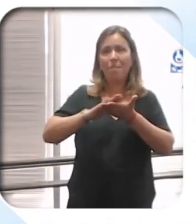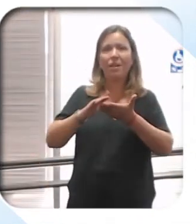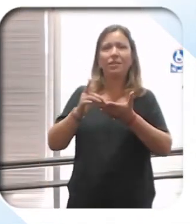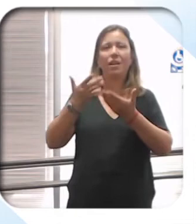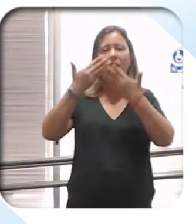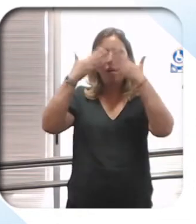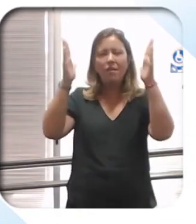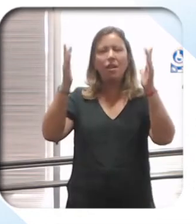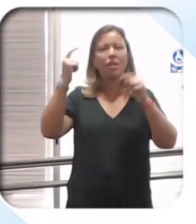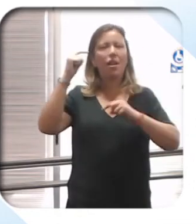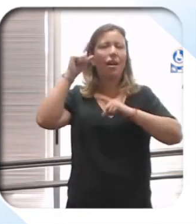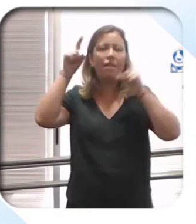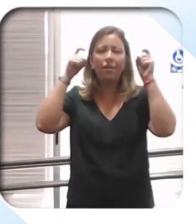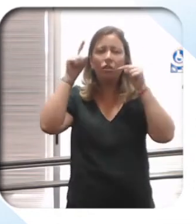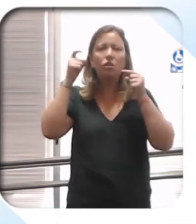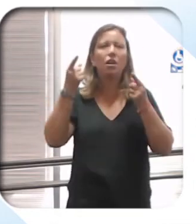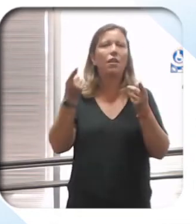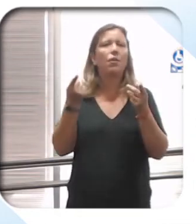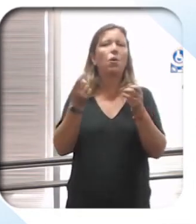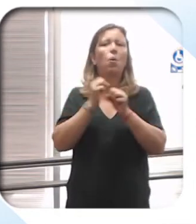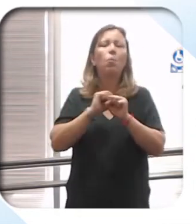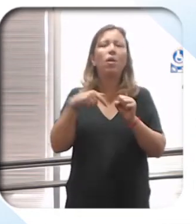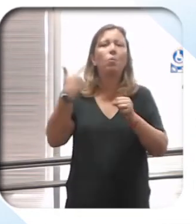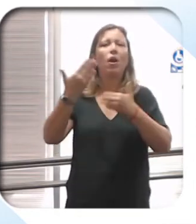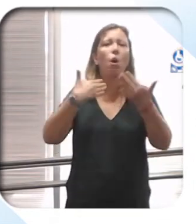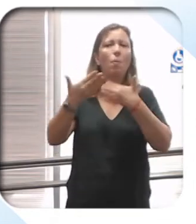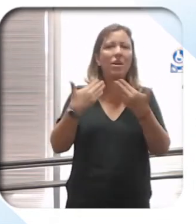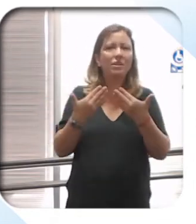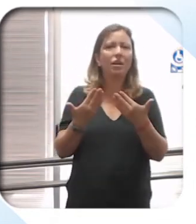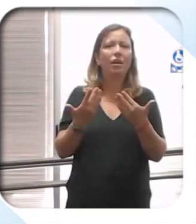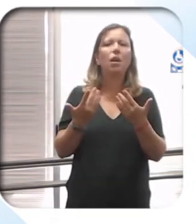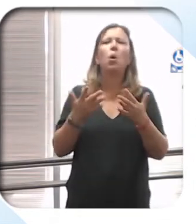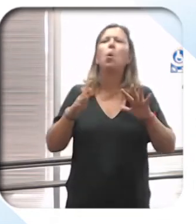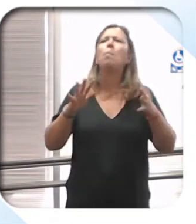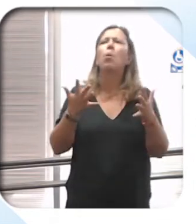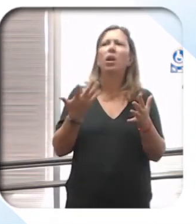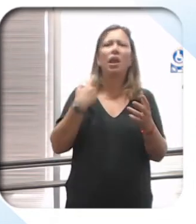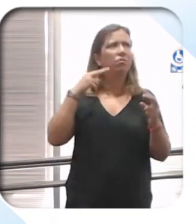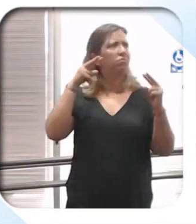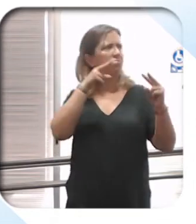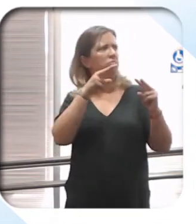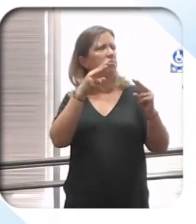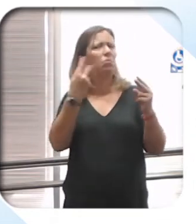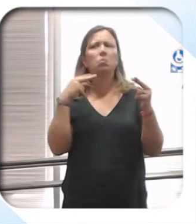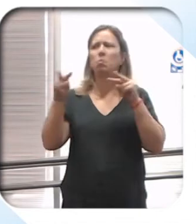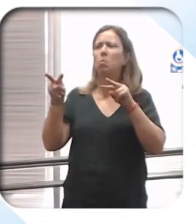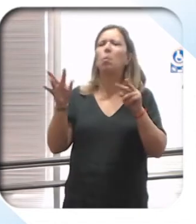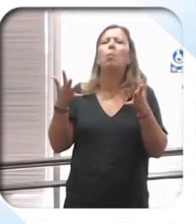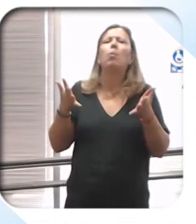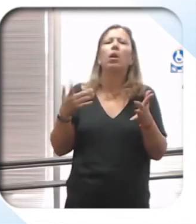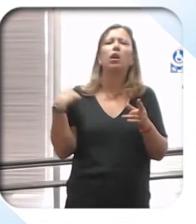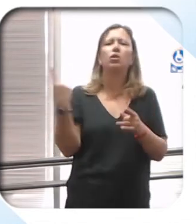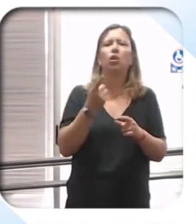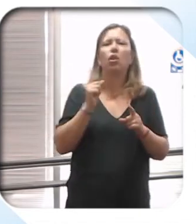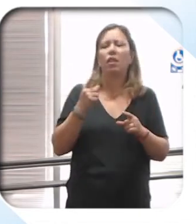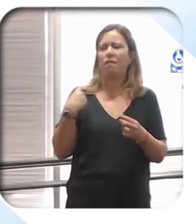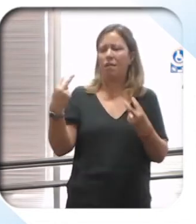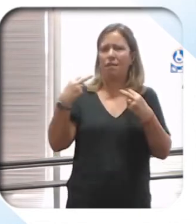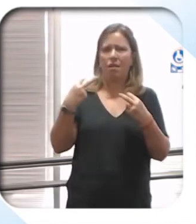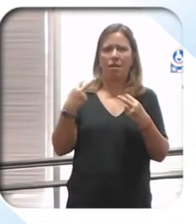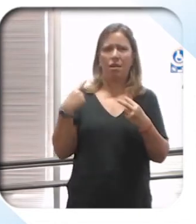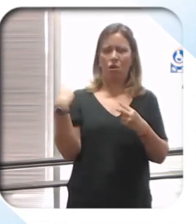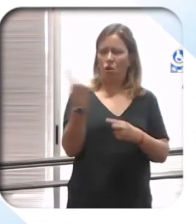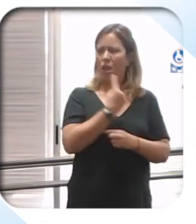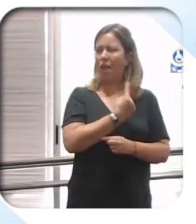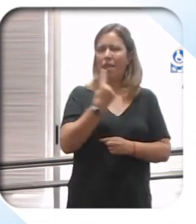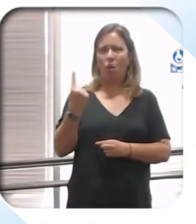abiertos, pensando, reflexionando, para después conversar, entender por qué las vemos así y por qué no debemos verlas así, y cómo nosotros desde